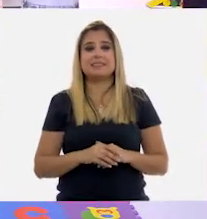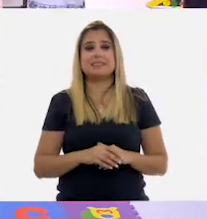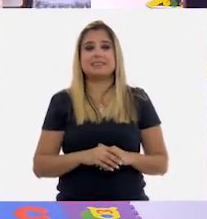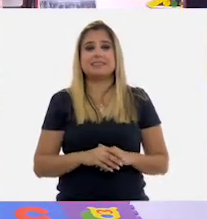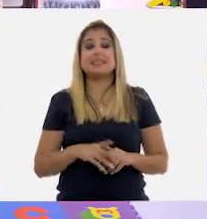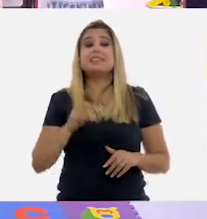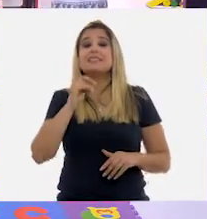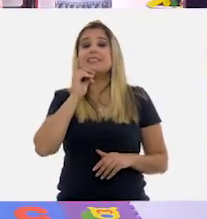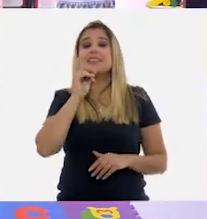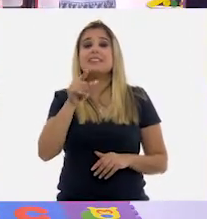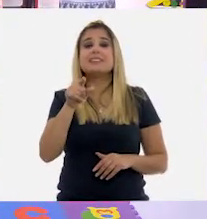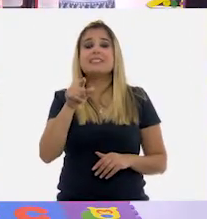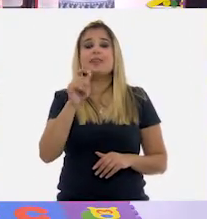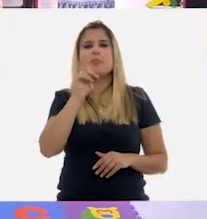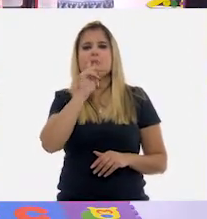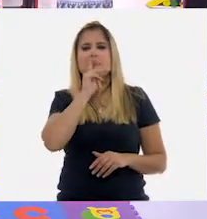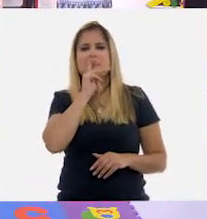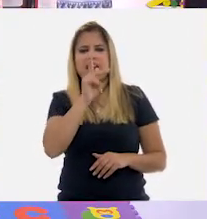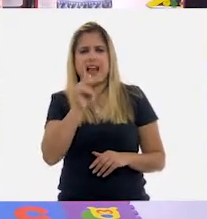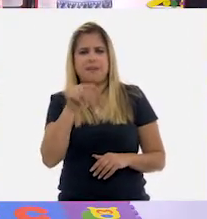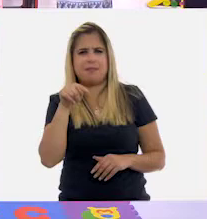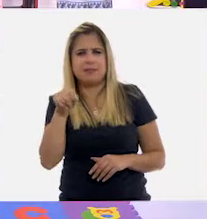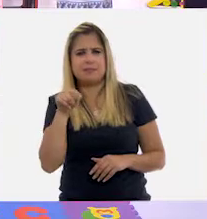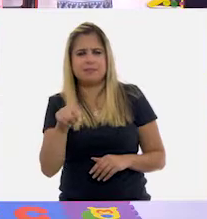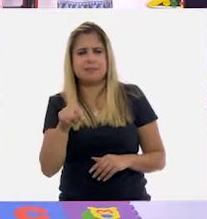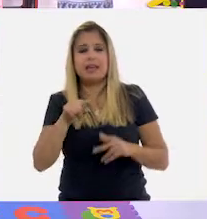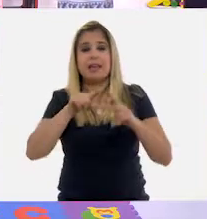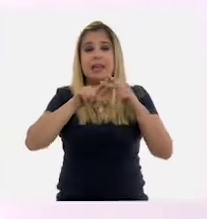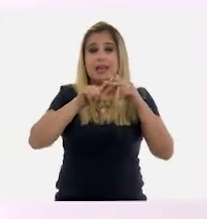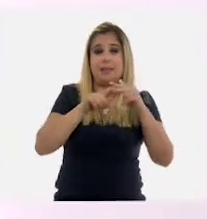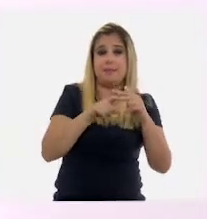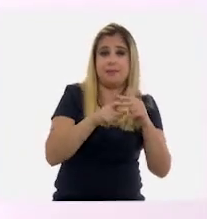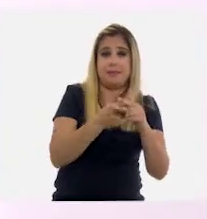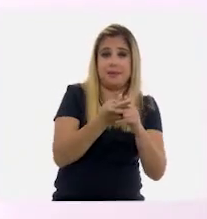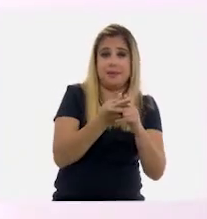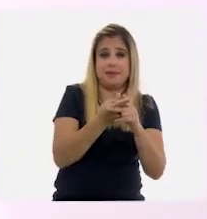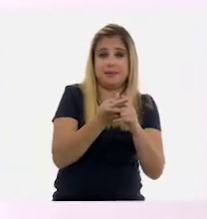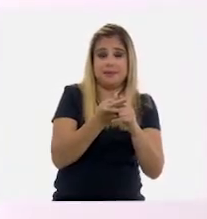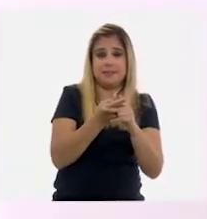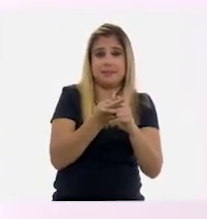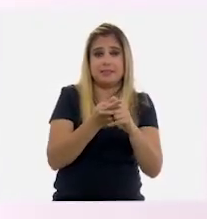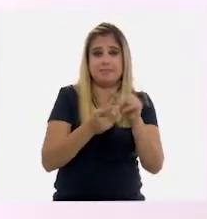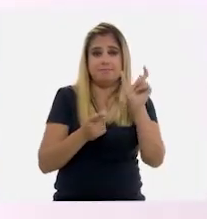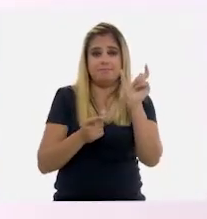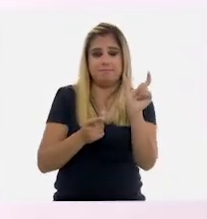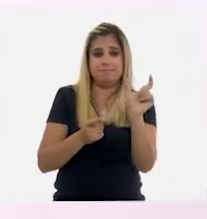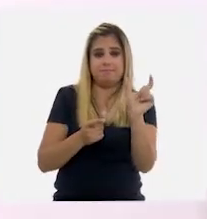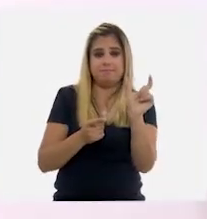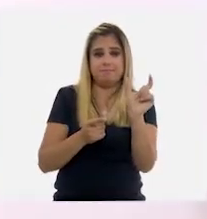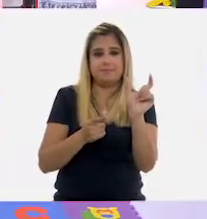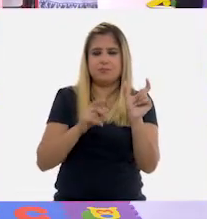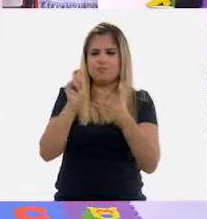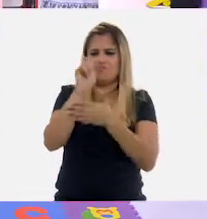Y esta palabra inicia, uy, ya no